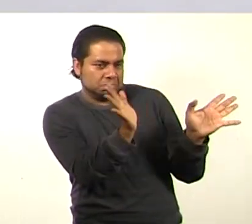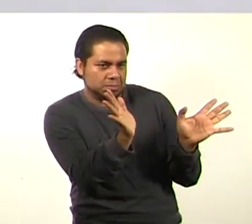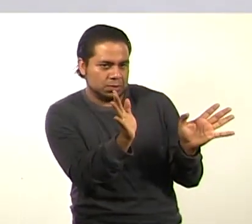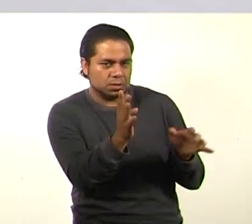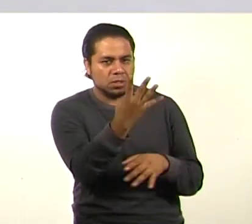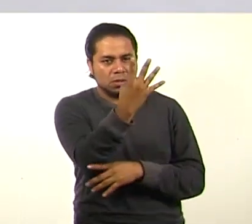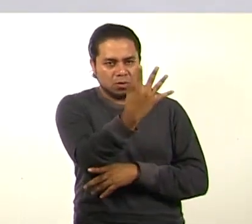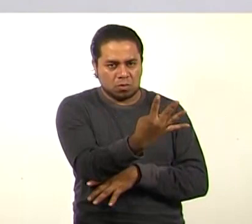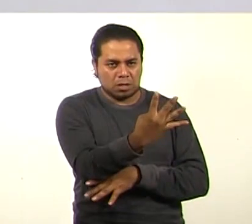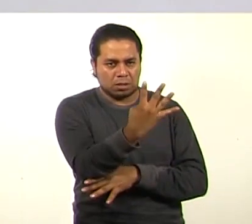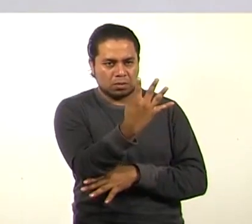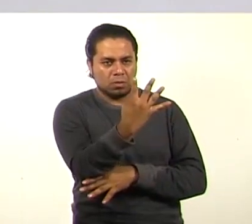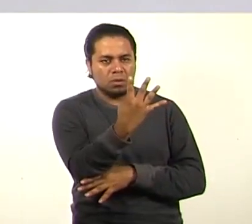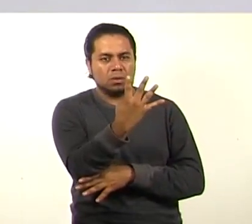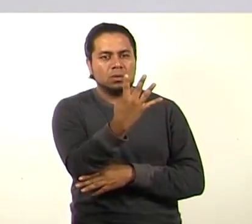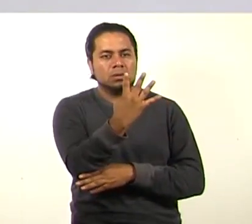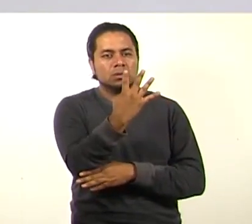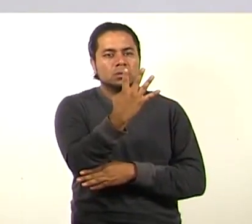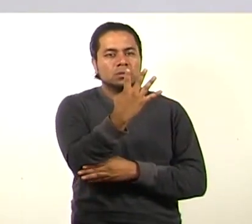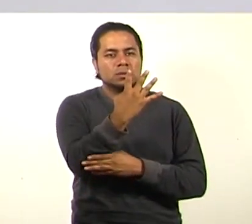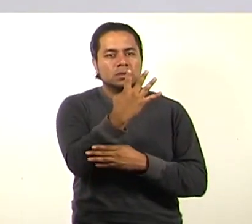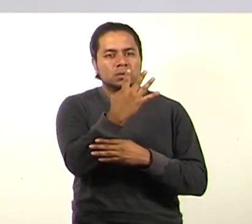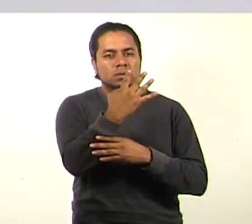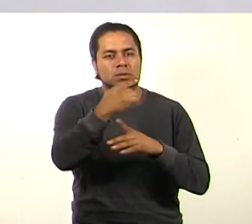4? 4.